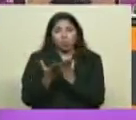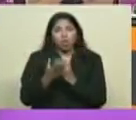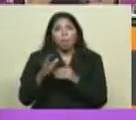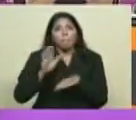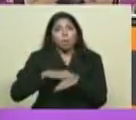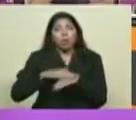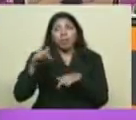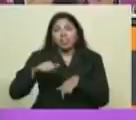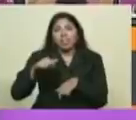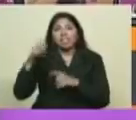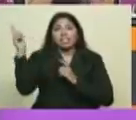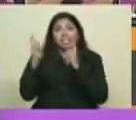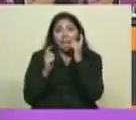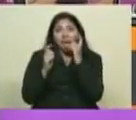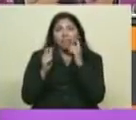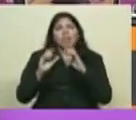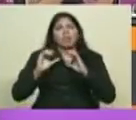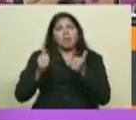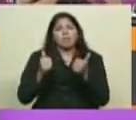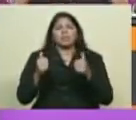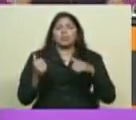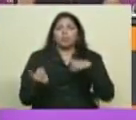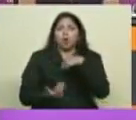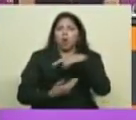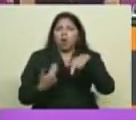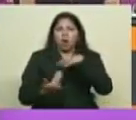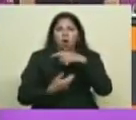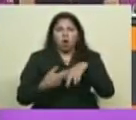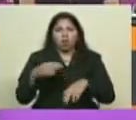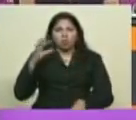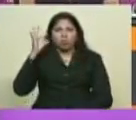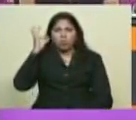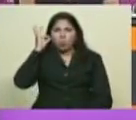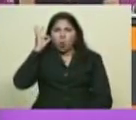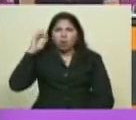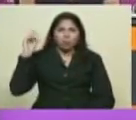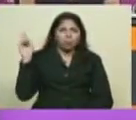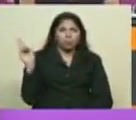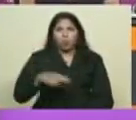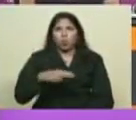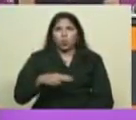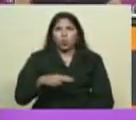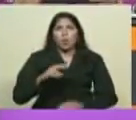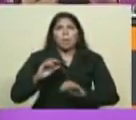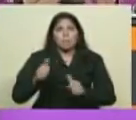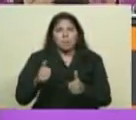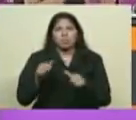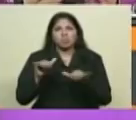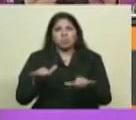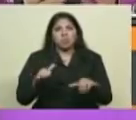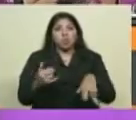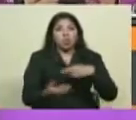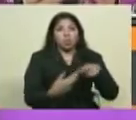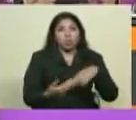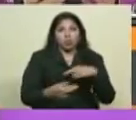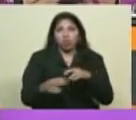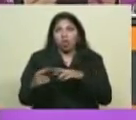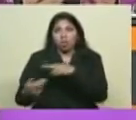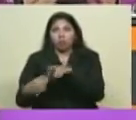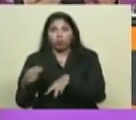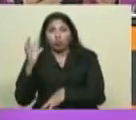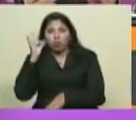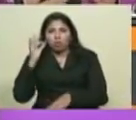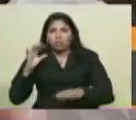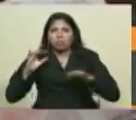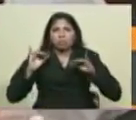el comandante Chávez inició la revolución feminista el mismo día que inició la revolución bolivariana. La